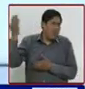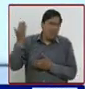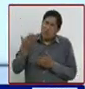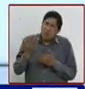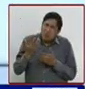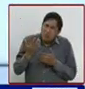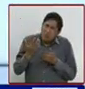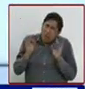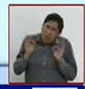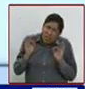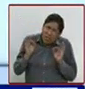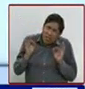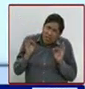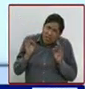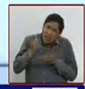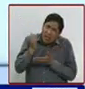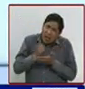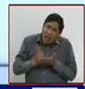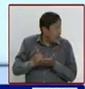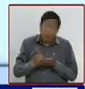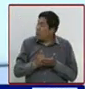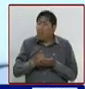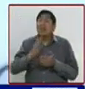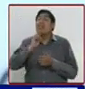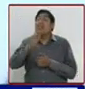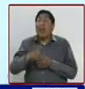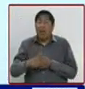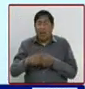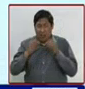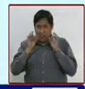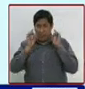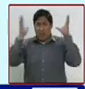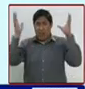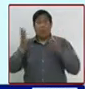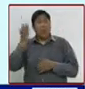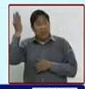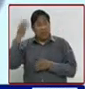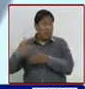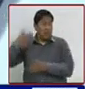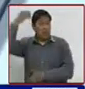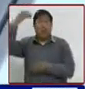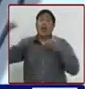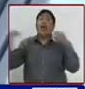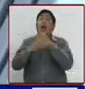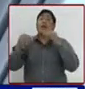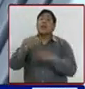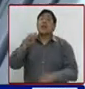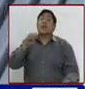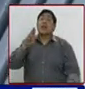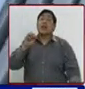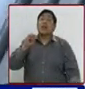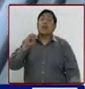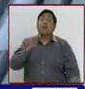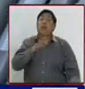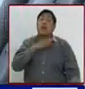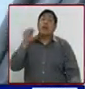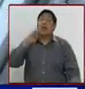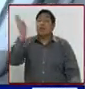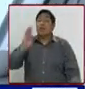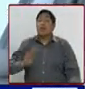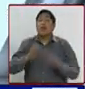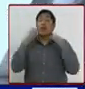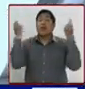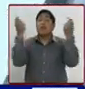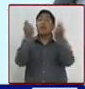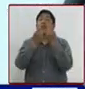no es una obra de arte o lo que usted se puede imaginar, es real. Y está ubicado, por ejemplo, este poste en la avenida Aroma y Brasil del departamento de Cochabamba.